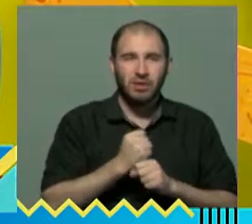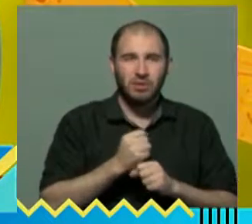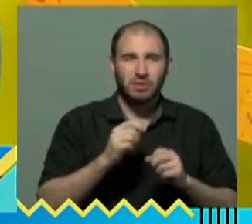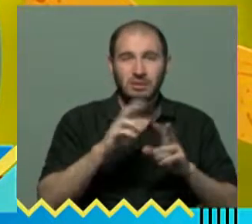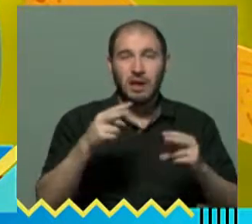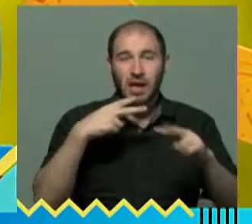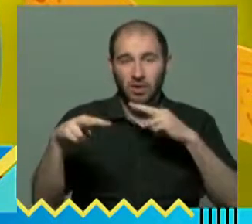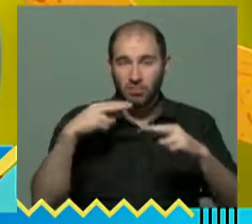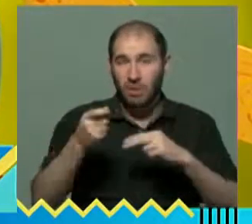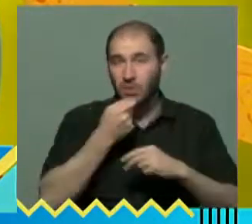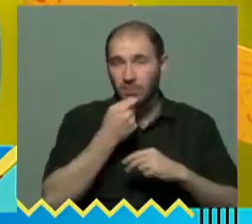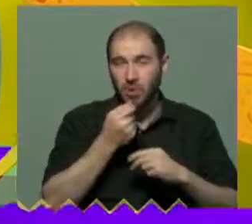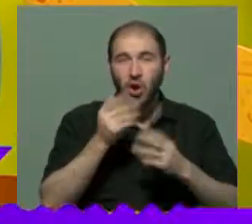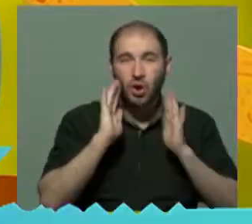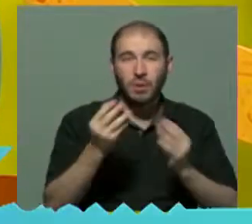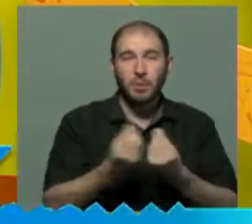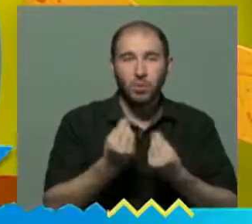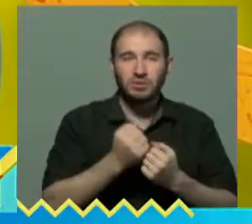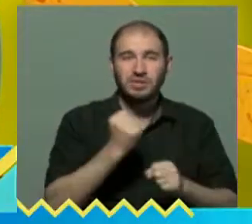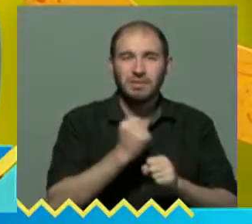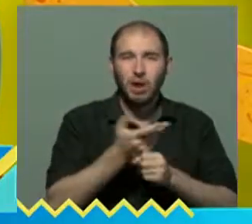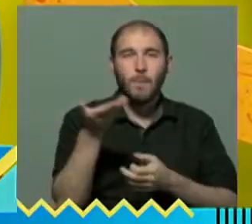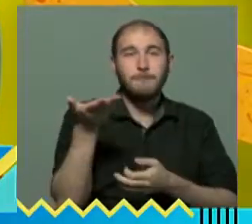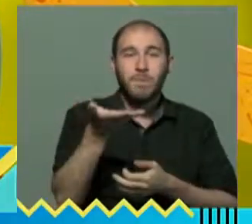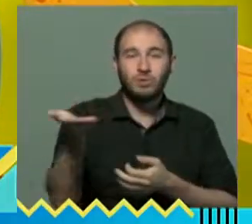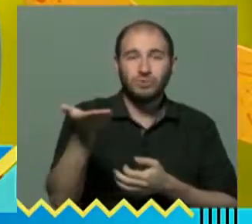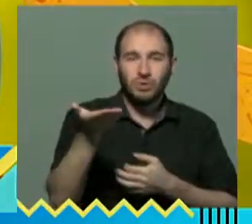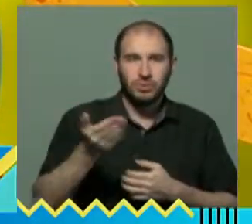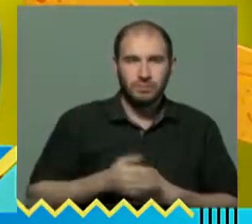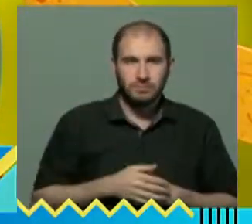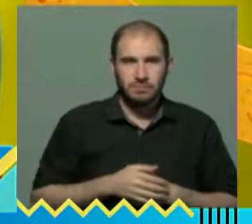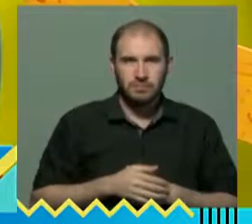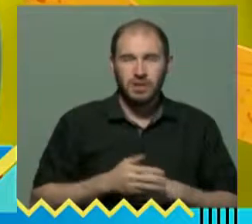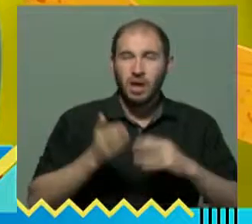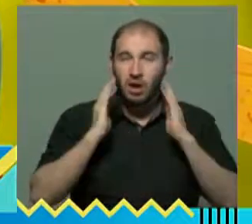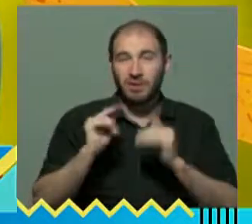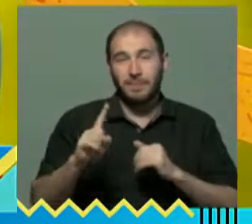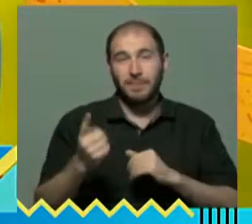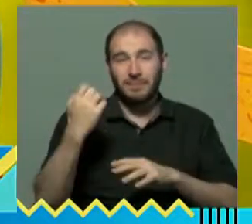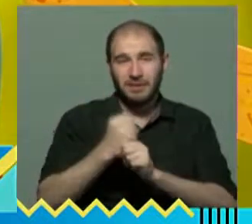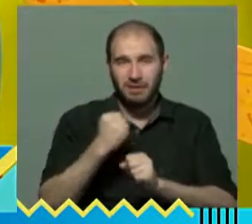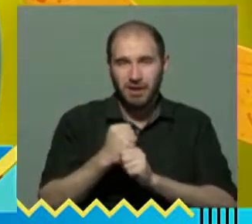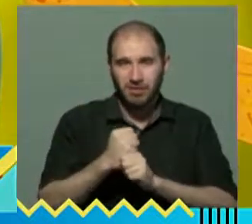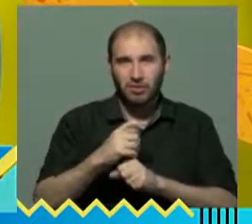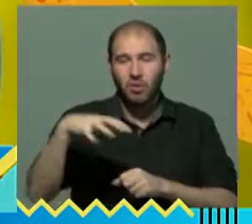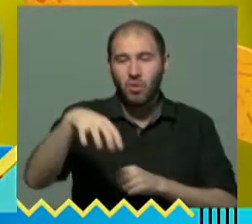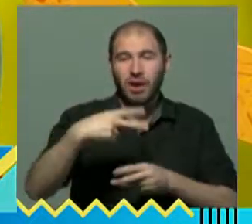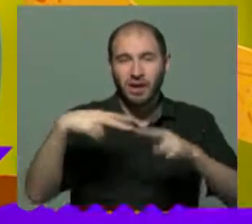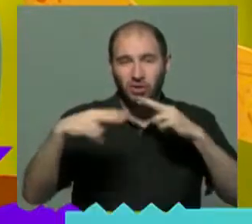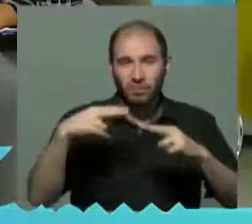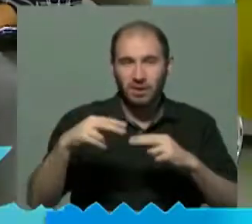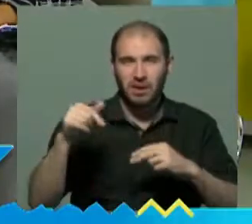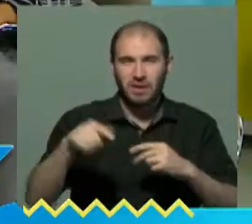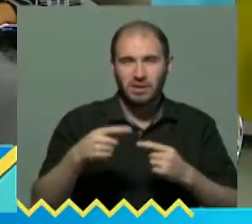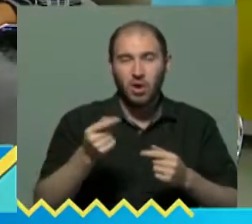rubro gastronómico. Por ejemplo, muchos jóvenes trabajan de mozo. Sí, quizás es su primer empleo y llega al área gastronómica, que es la